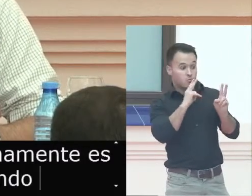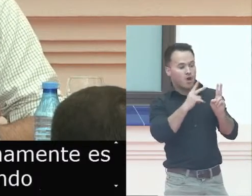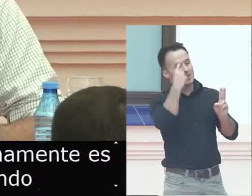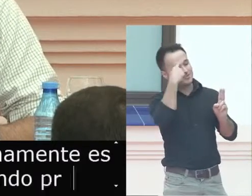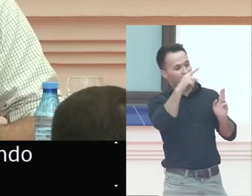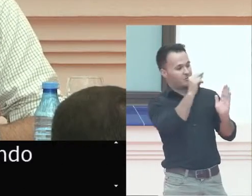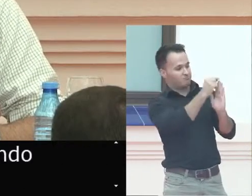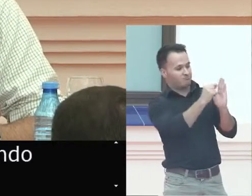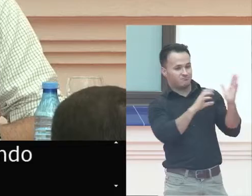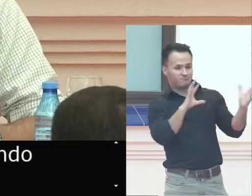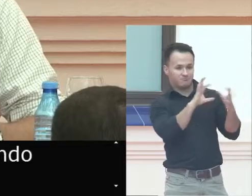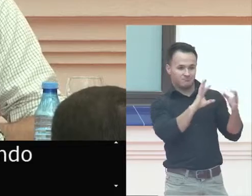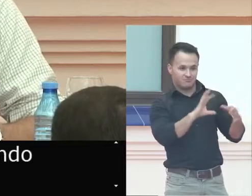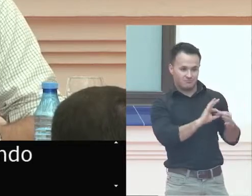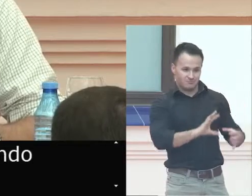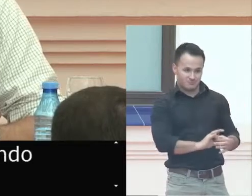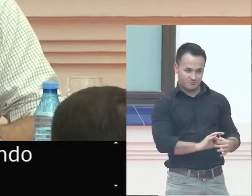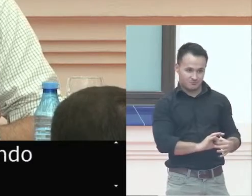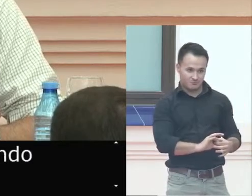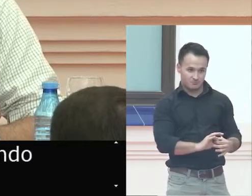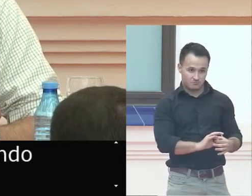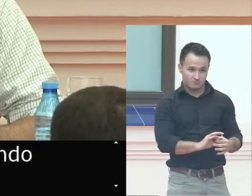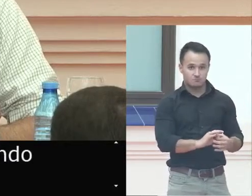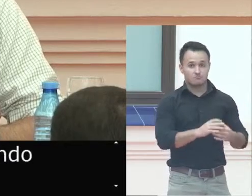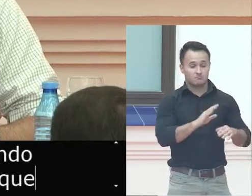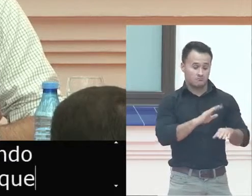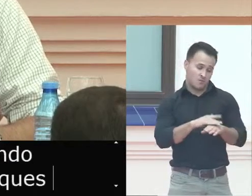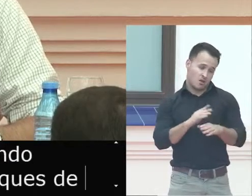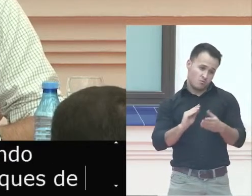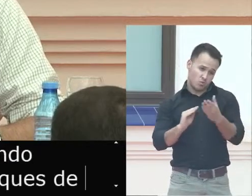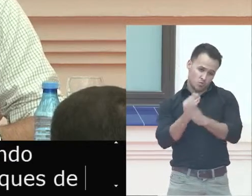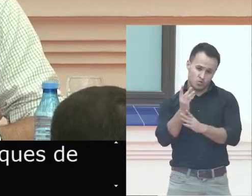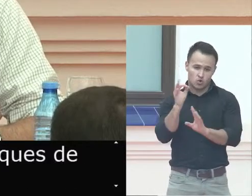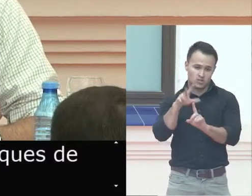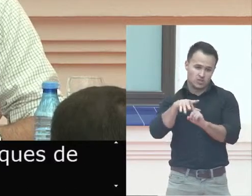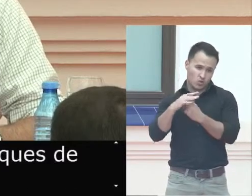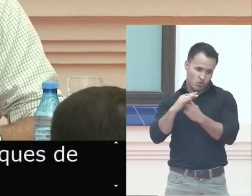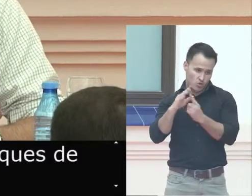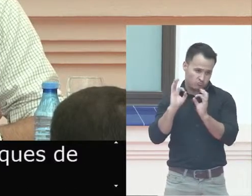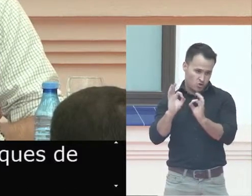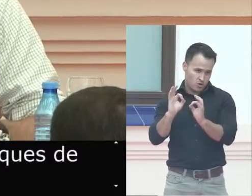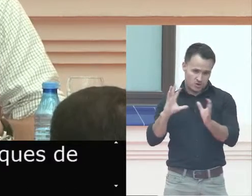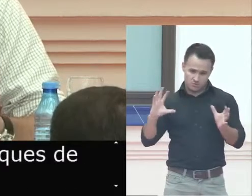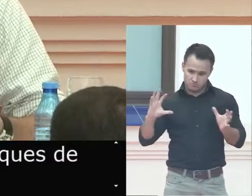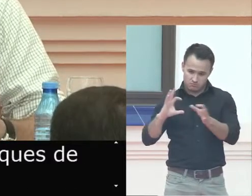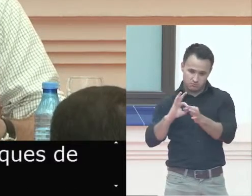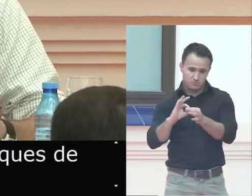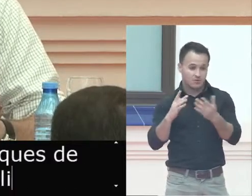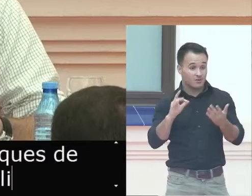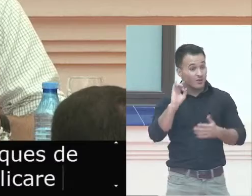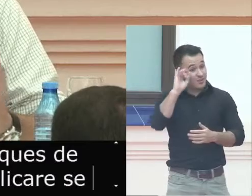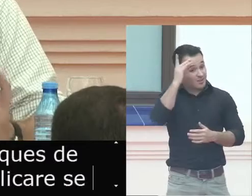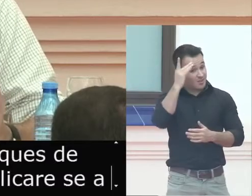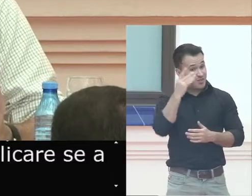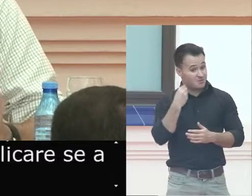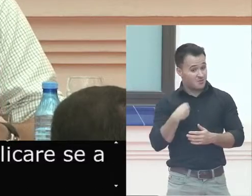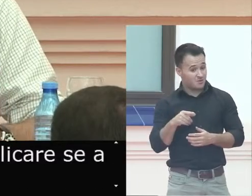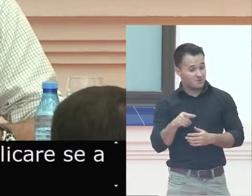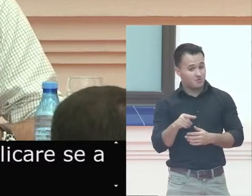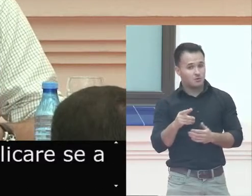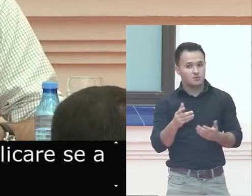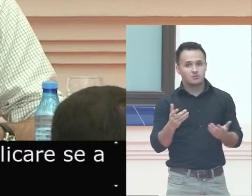requisitos que en principio podrían aplicarse a una situación concreta. Entonces, esa idea, por ejemplo,